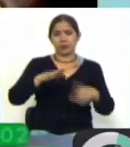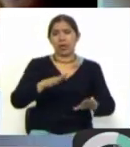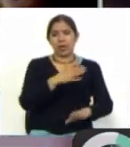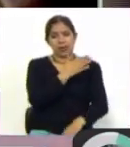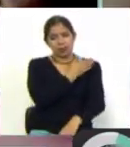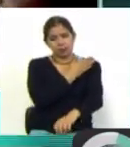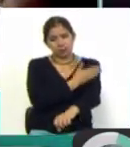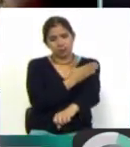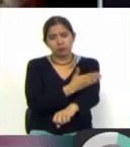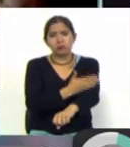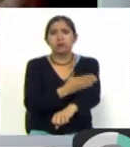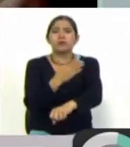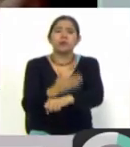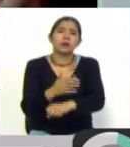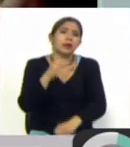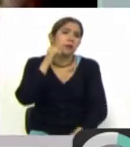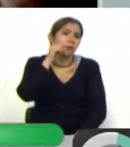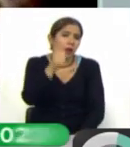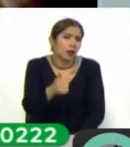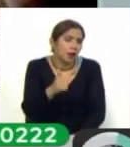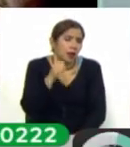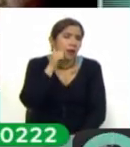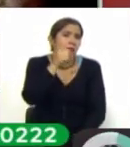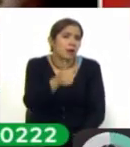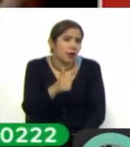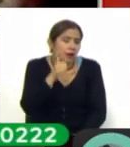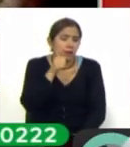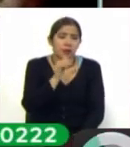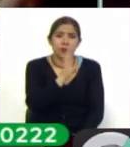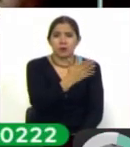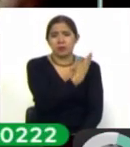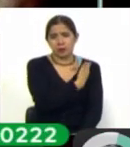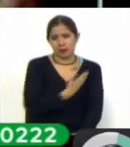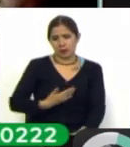venido afirmando día a día su presidente, el